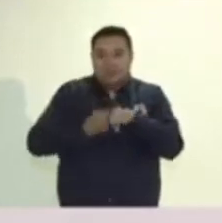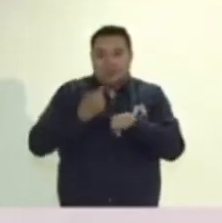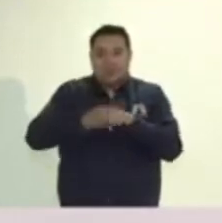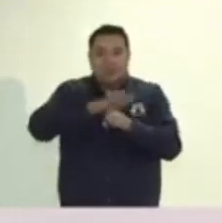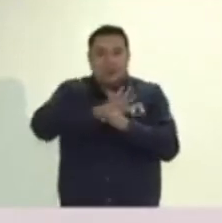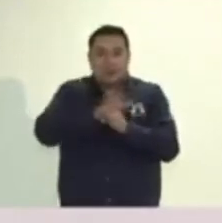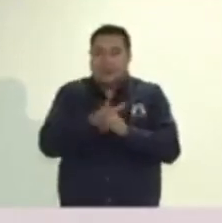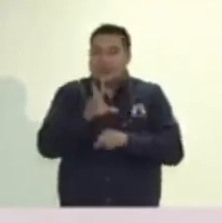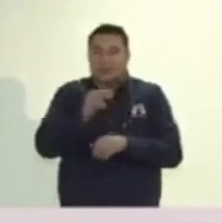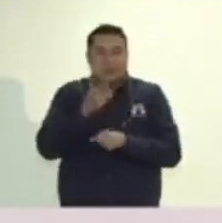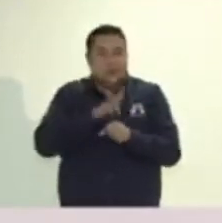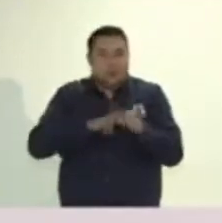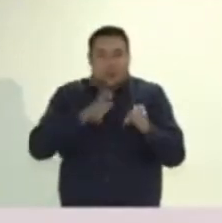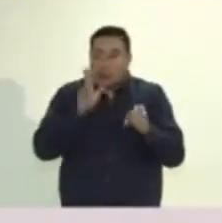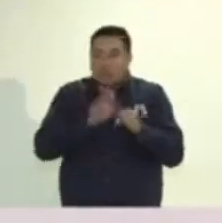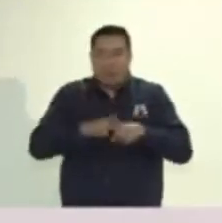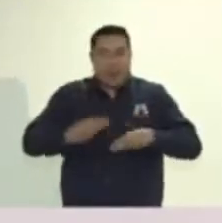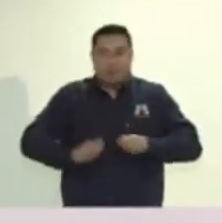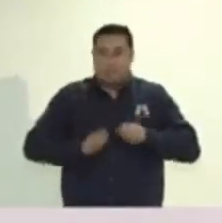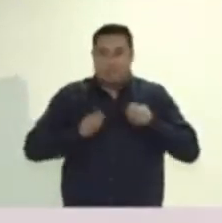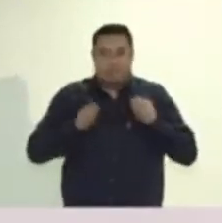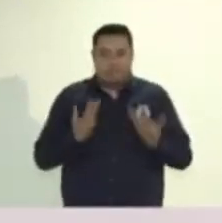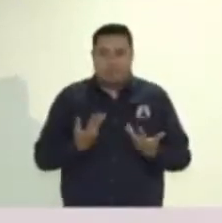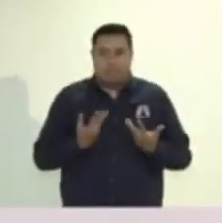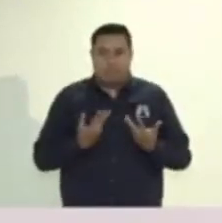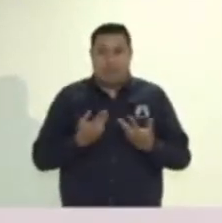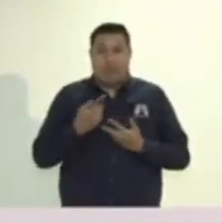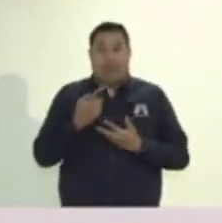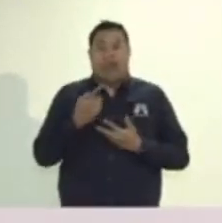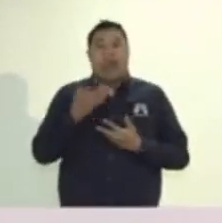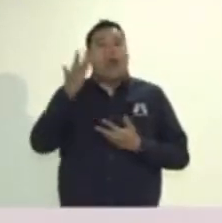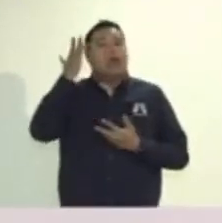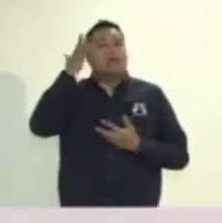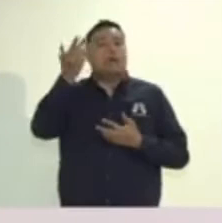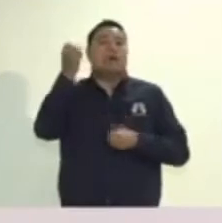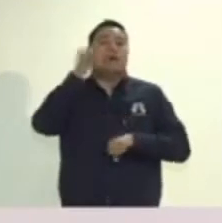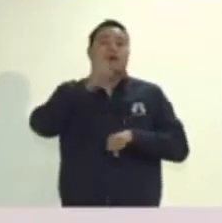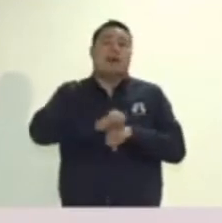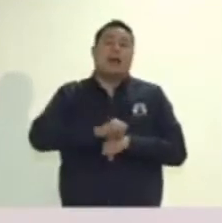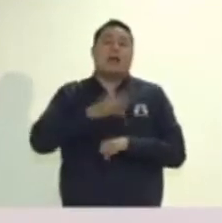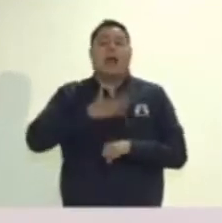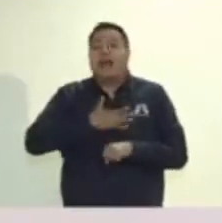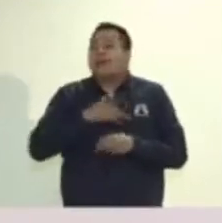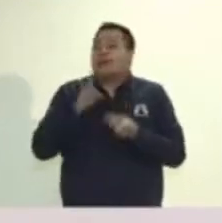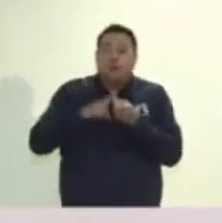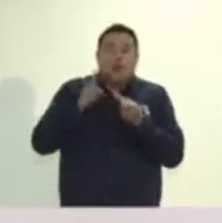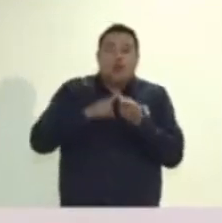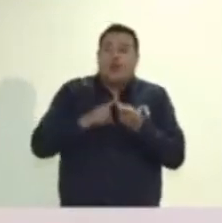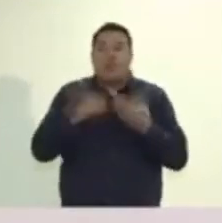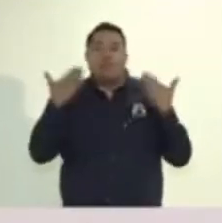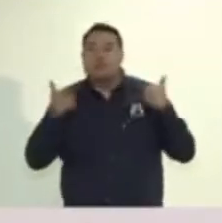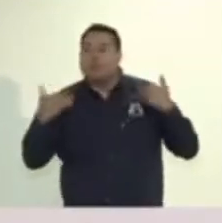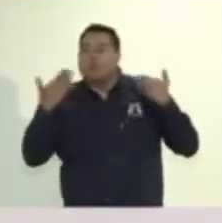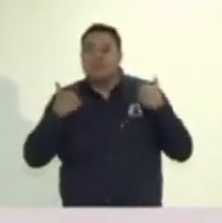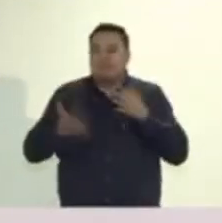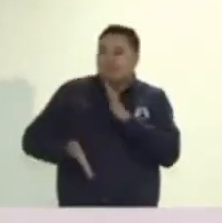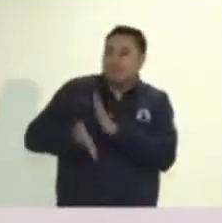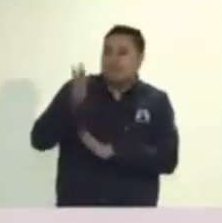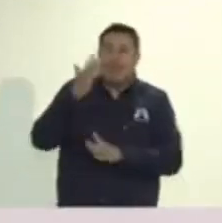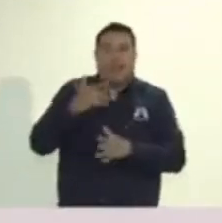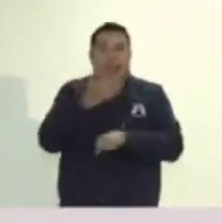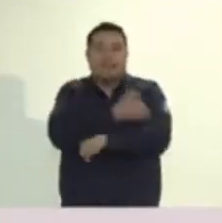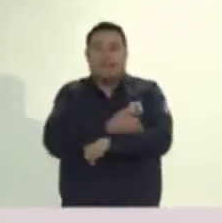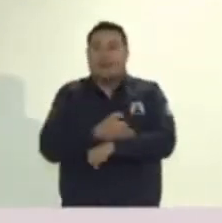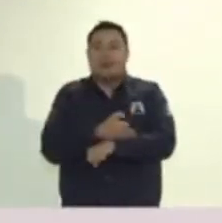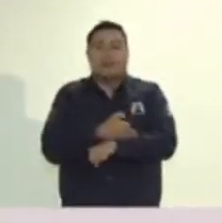en nuestra vida normal en donde viene Semana Santa y estamos buscando a dónde ir para estar con la familia.